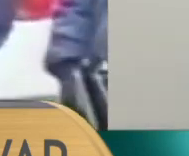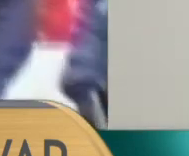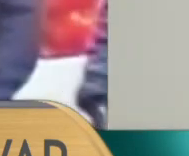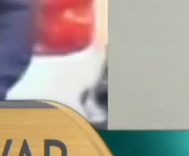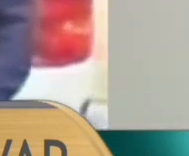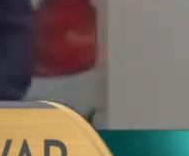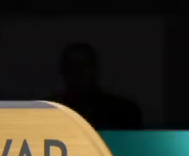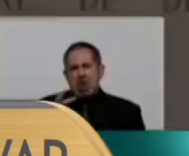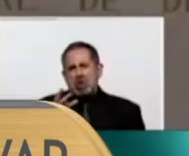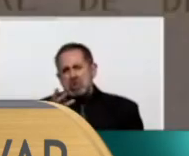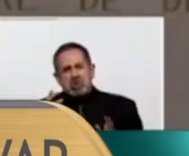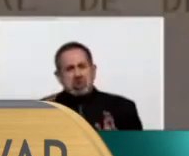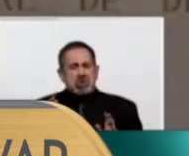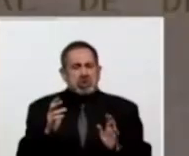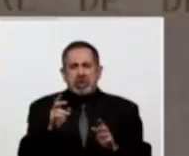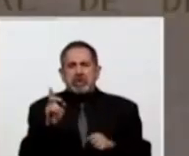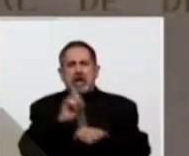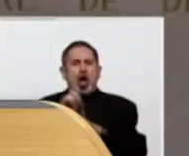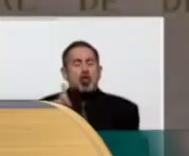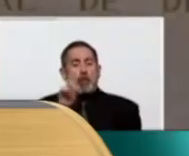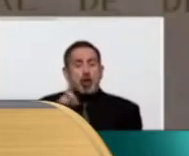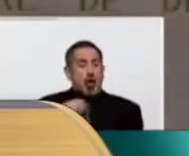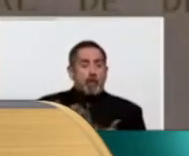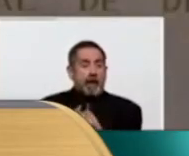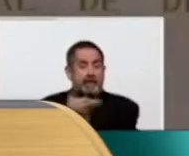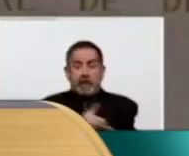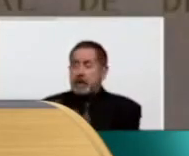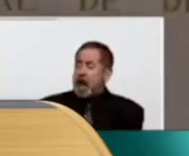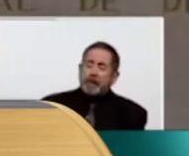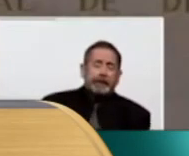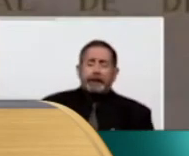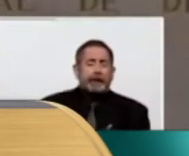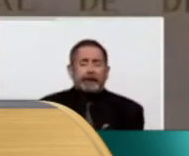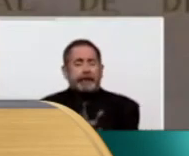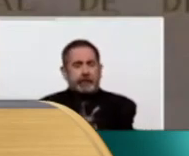de ocasiones, domingos, yendo yo con mi familia,